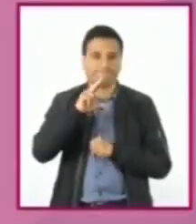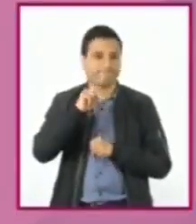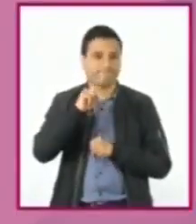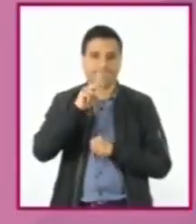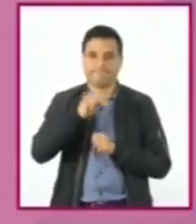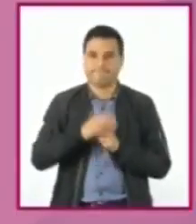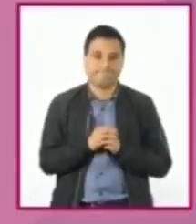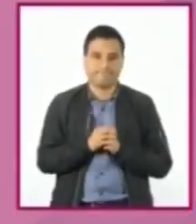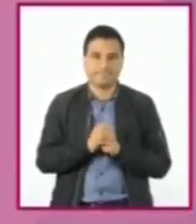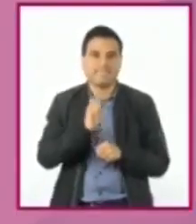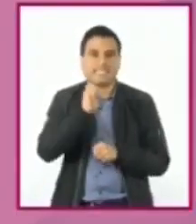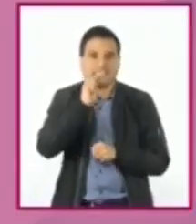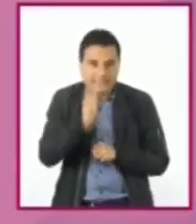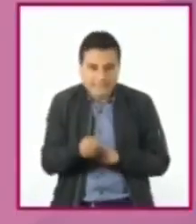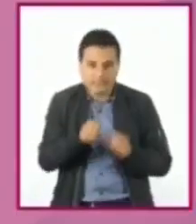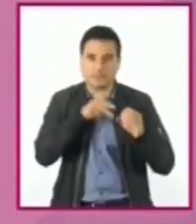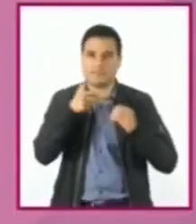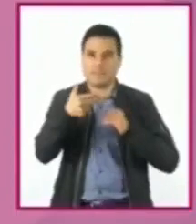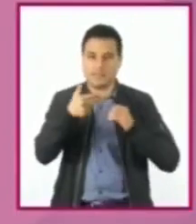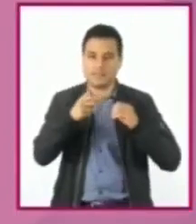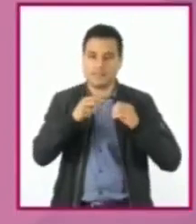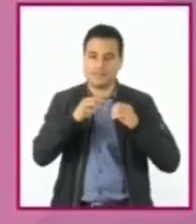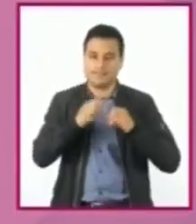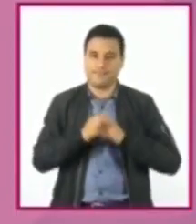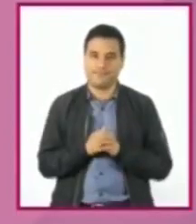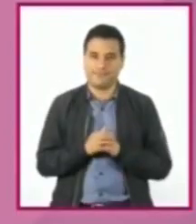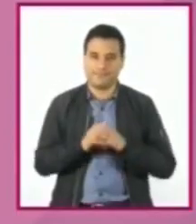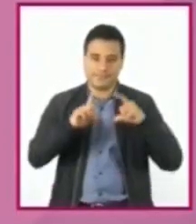Incorrecto. Es la imagen satelital.